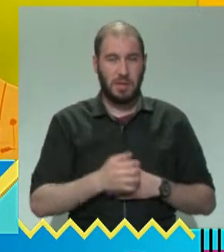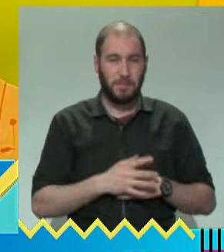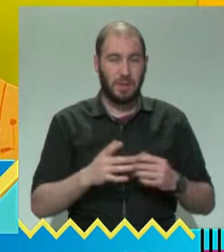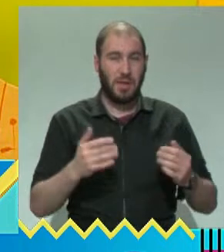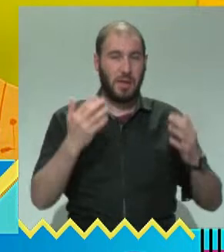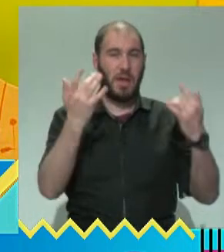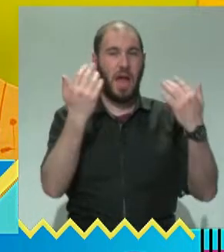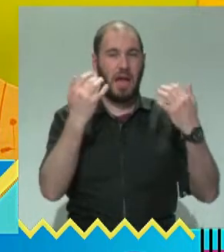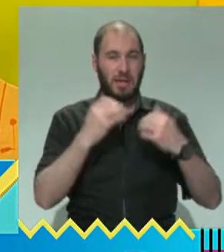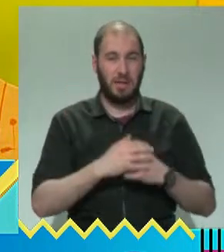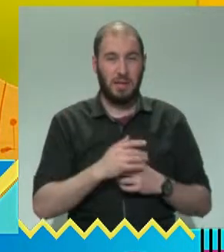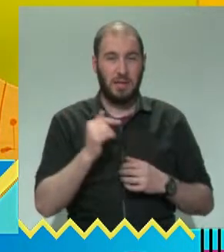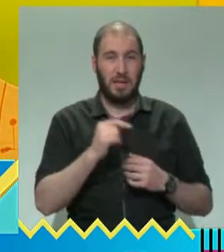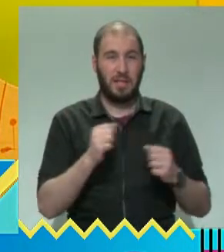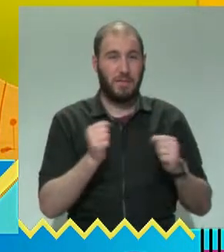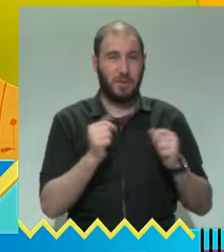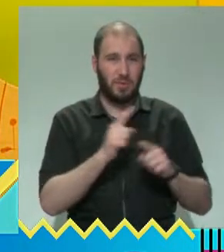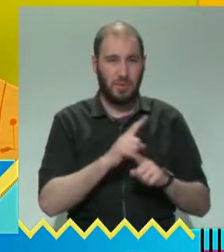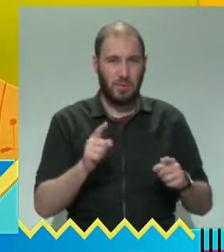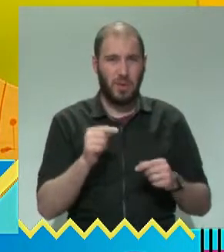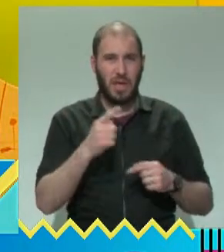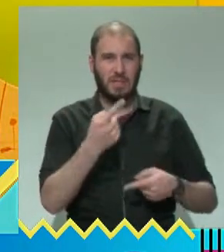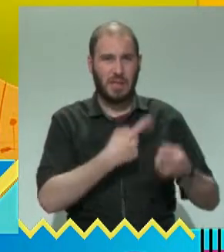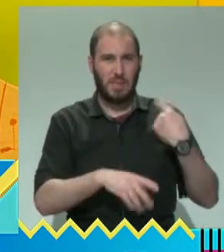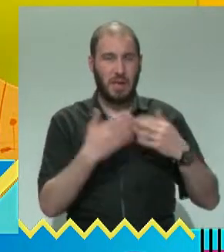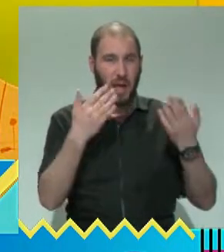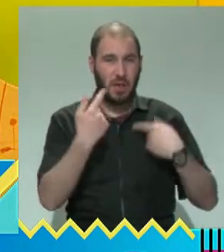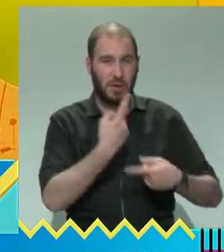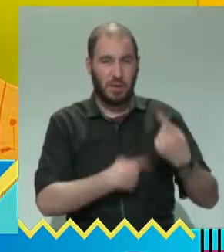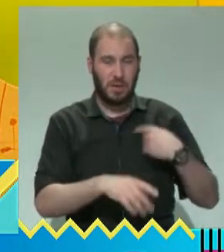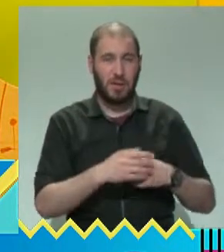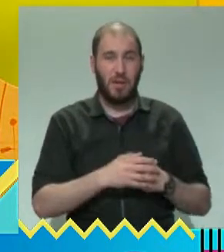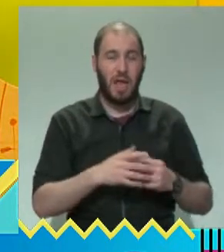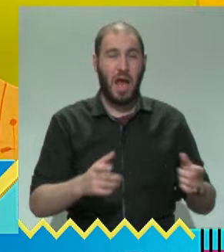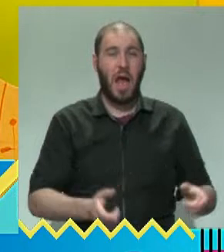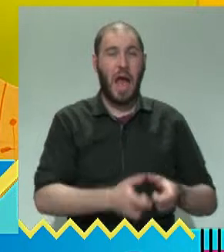aire acondicionado no produce frío, sino que hace un intercambio de calor. El árbol